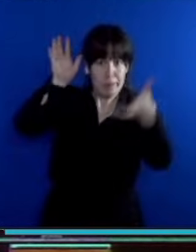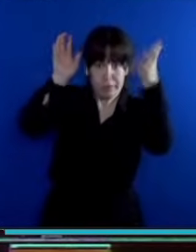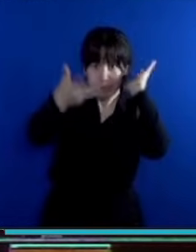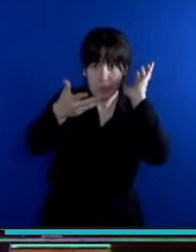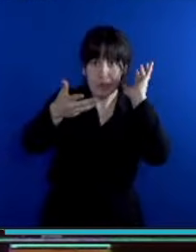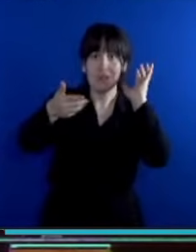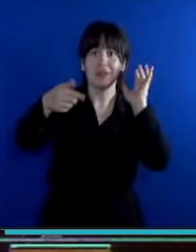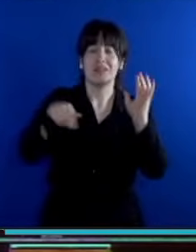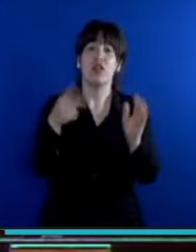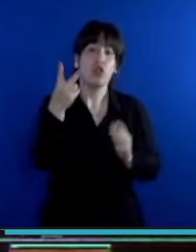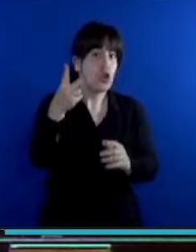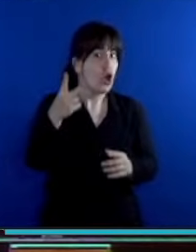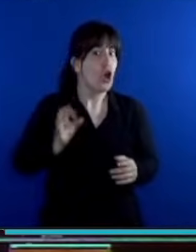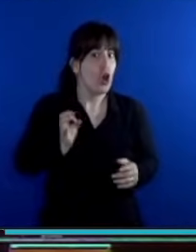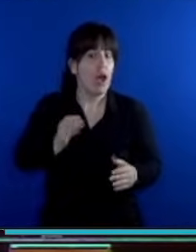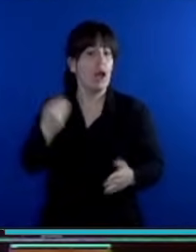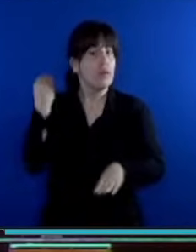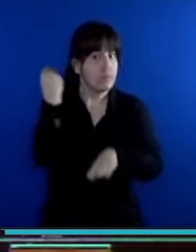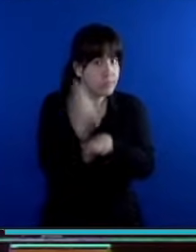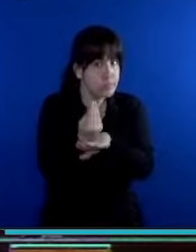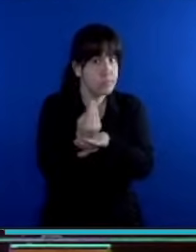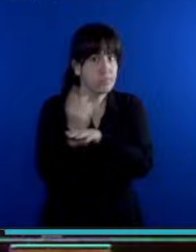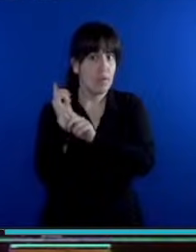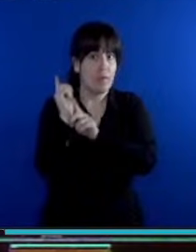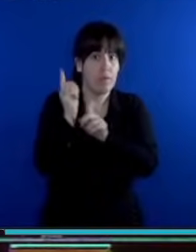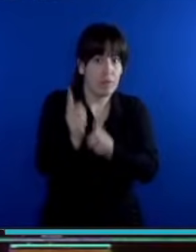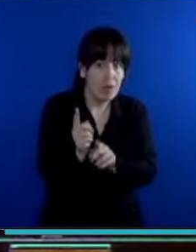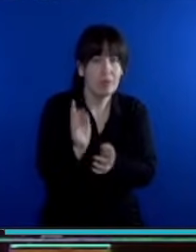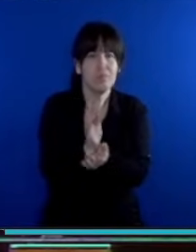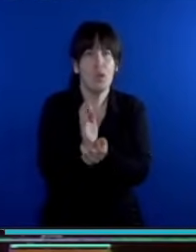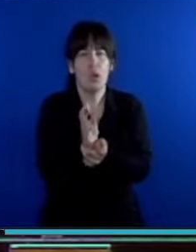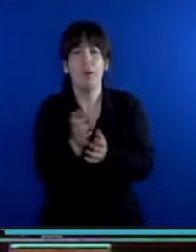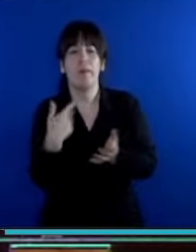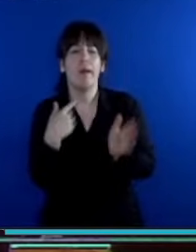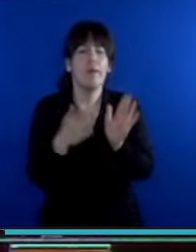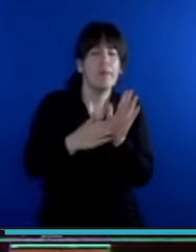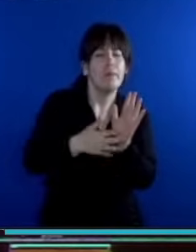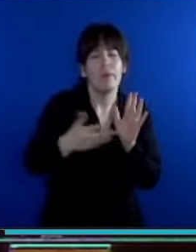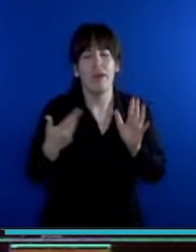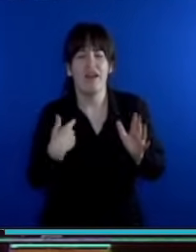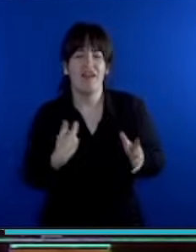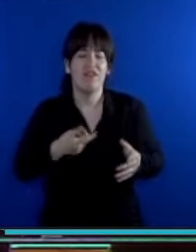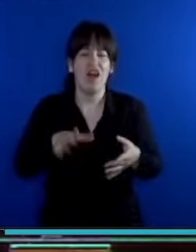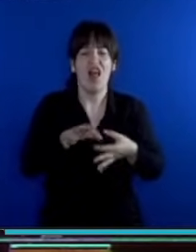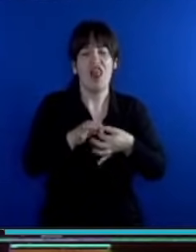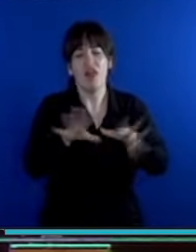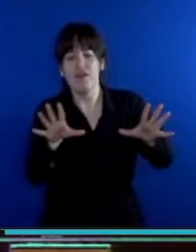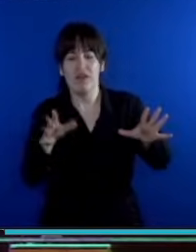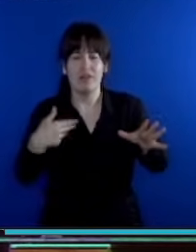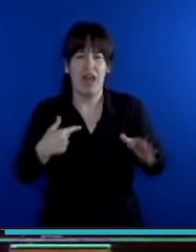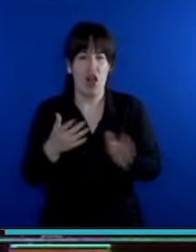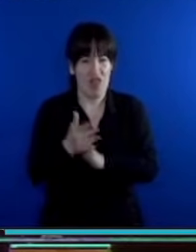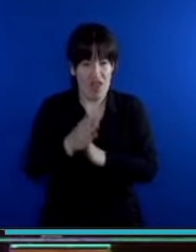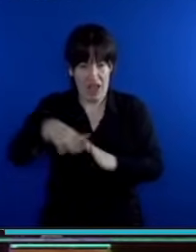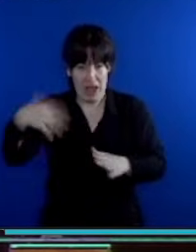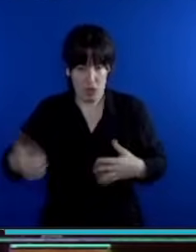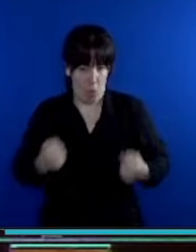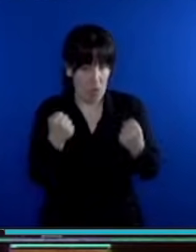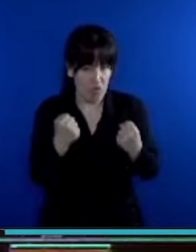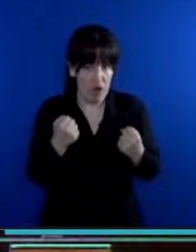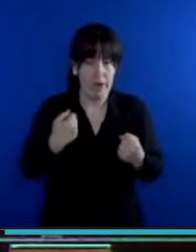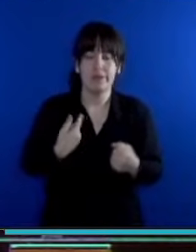lleva 2 años de su experimento libertario de ultraderecha, atacando los derechos de la clase